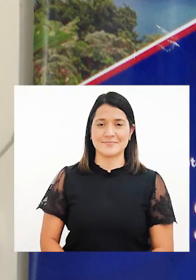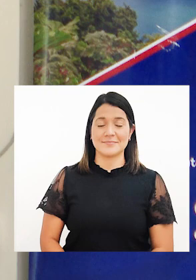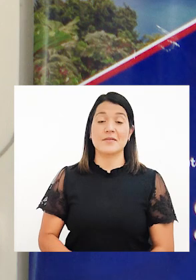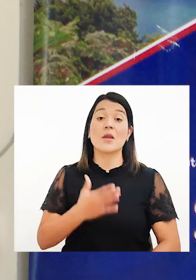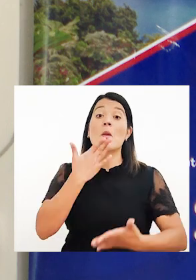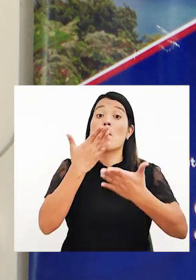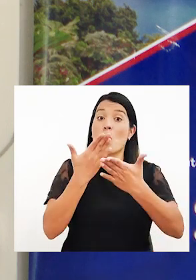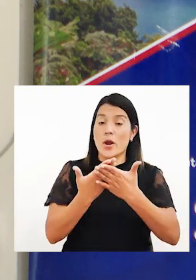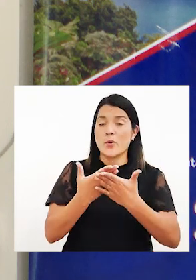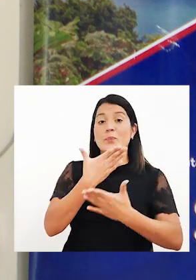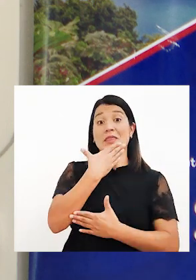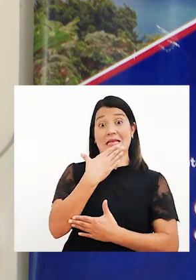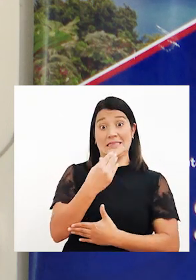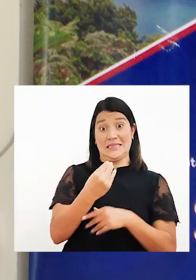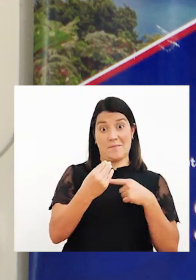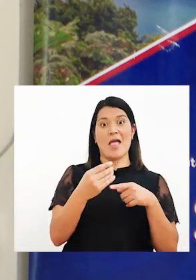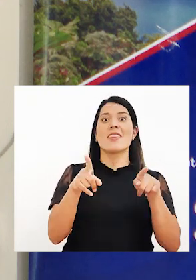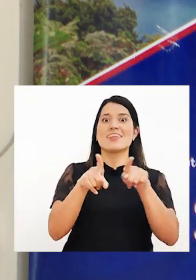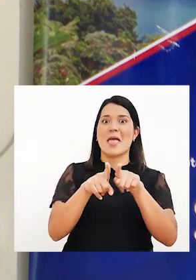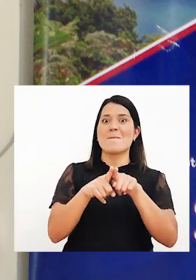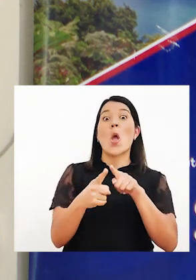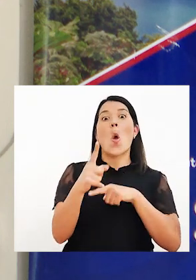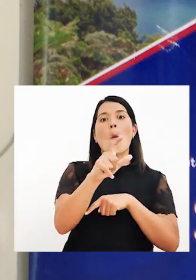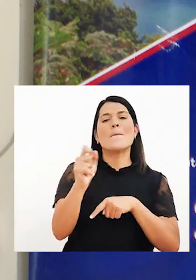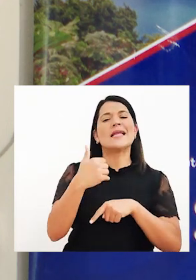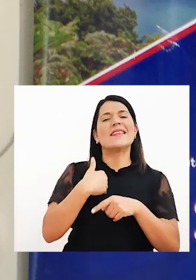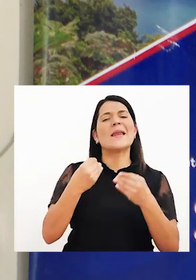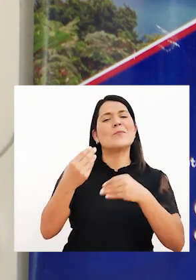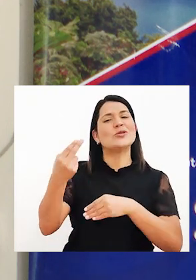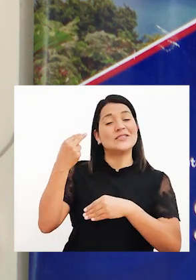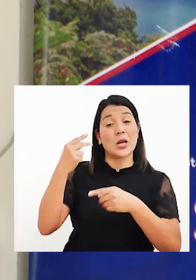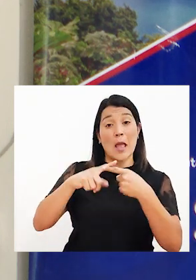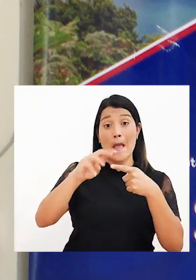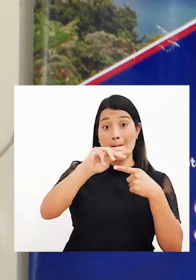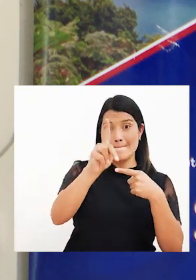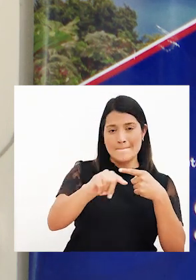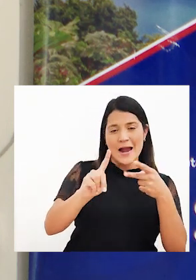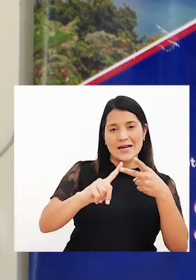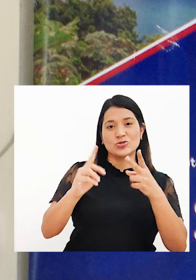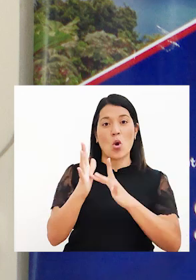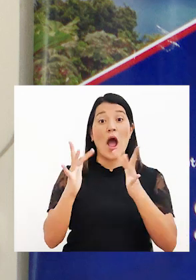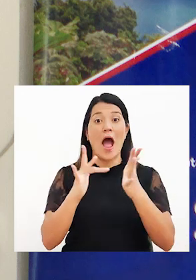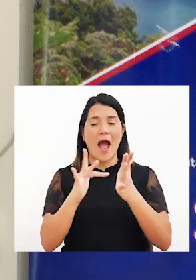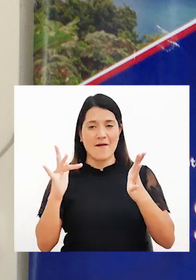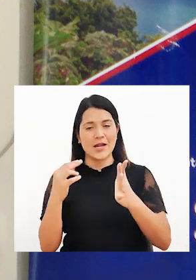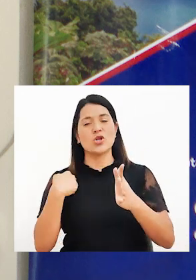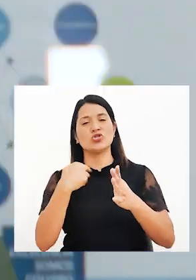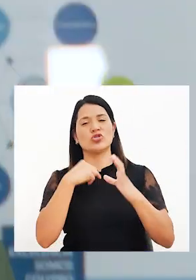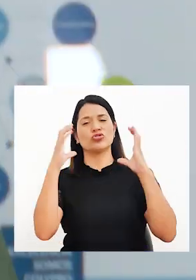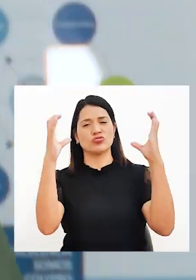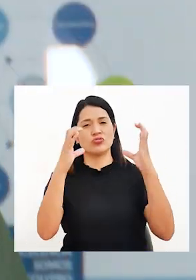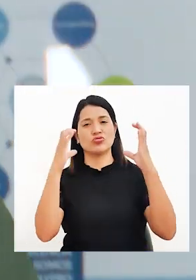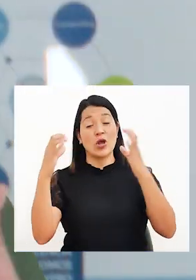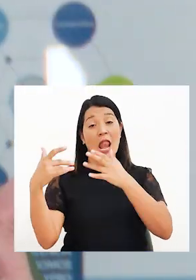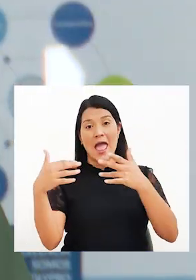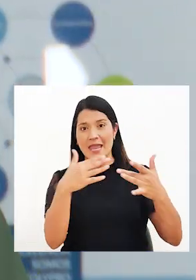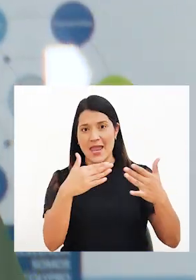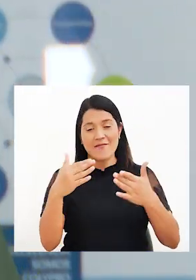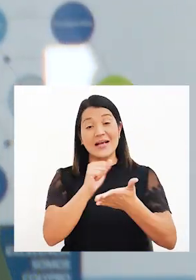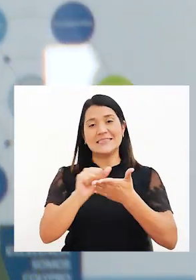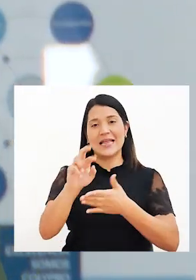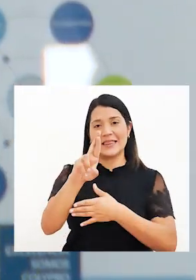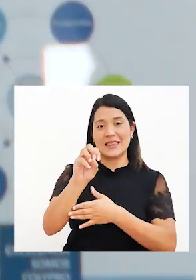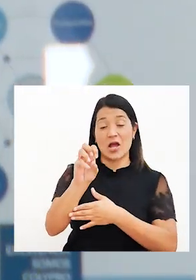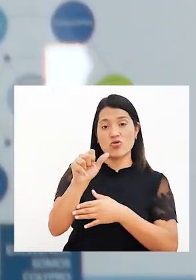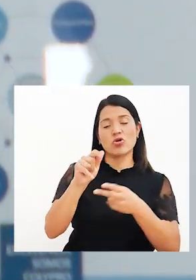Y bueno, es que diciembre también es un mes histórico. En marzo y en abril conmemoramos las batallas de Santa Rosa y de Rivas. Vamos a hacer un puente